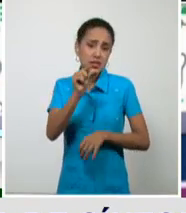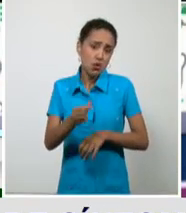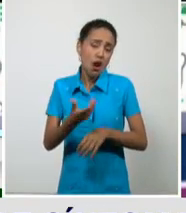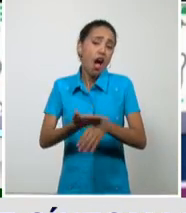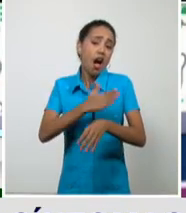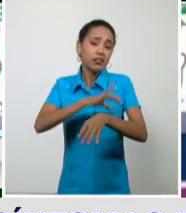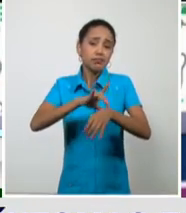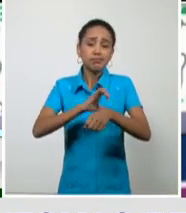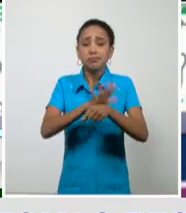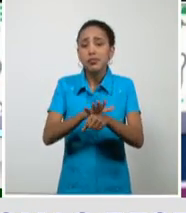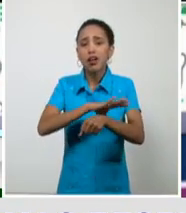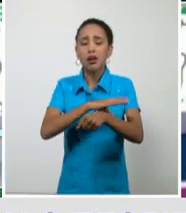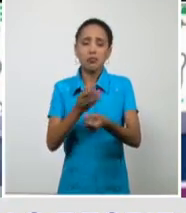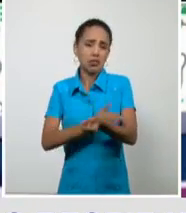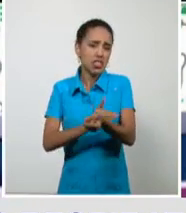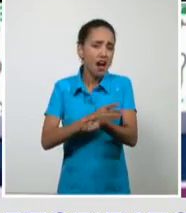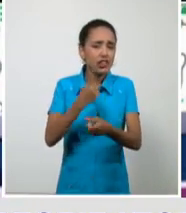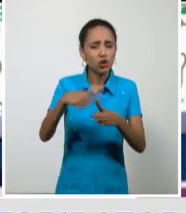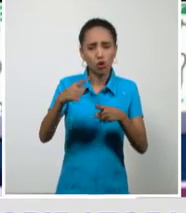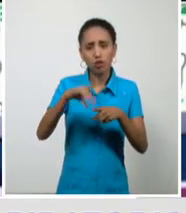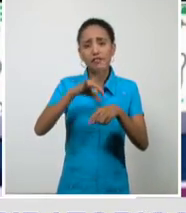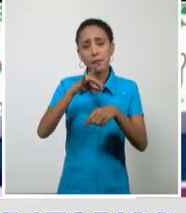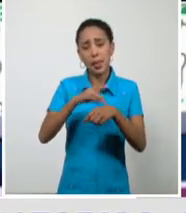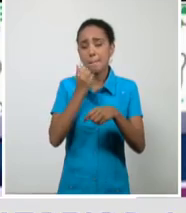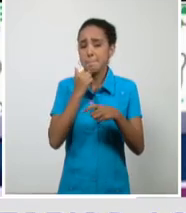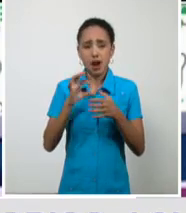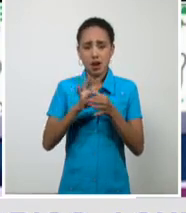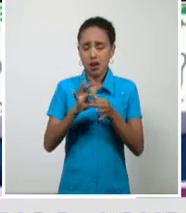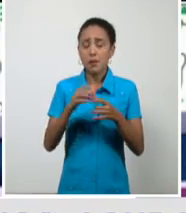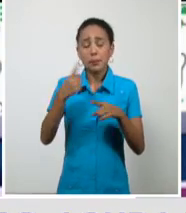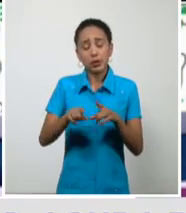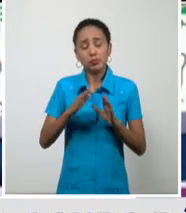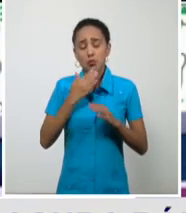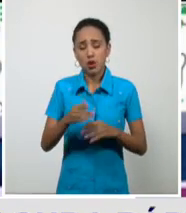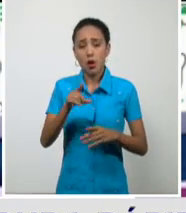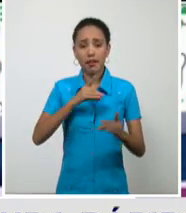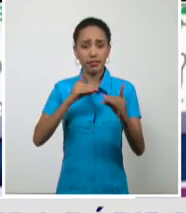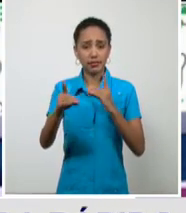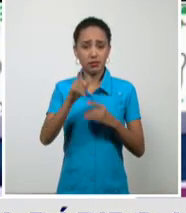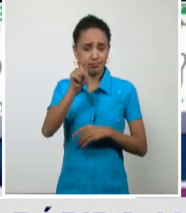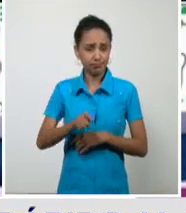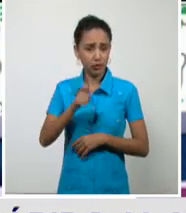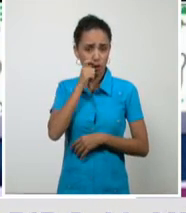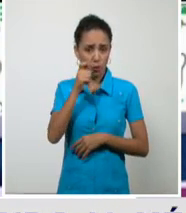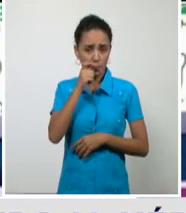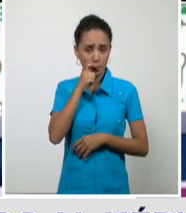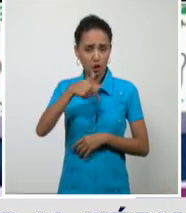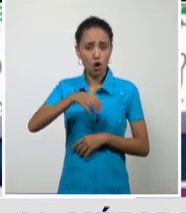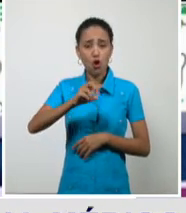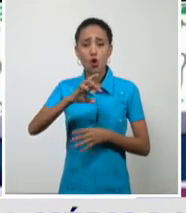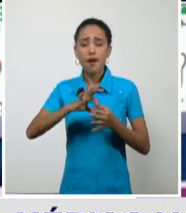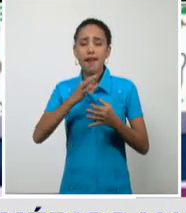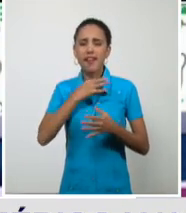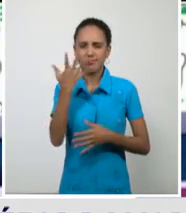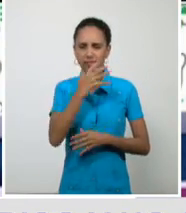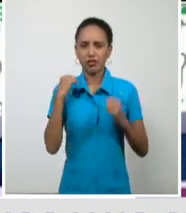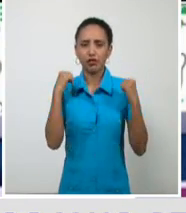crítico o graves. Y voy a conversar con Jorge Álvarez. Ya se los había presentado, director general de la